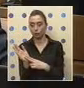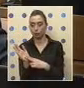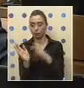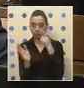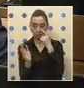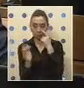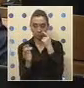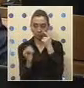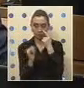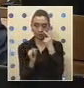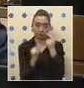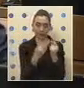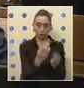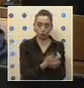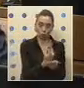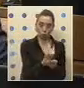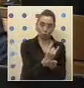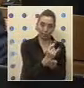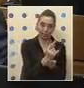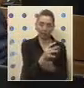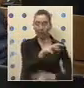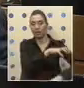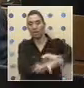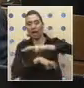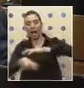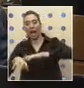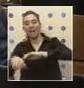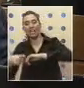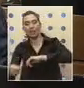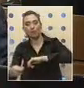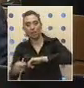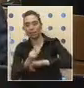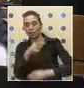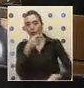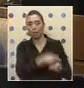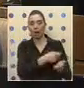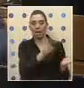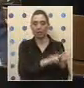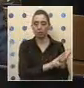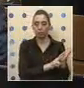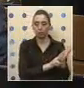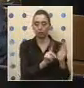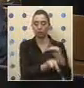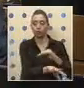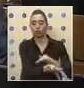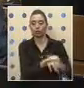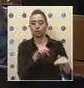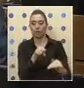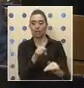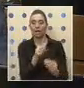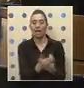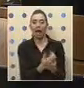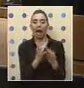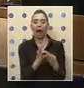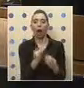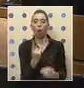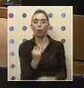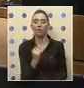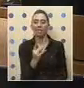no reinvierten sus utilidades, o si reinvierten sus utilidades. O sea, no pagan impuestos si es que no retiran sus utilidades. Y